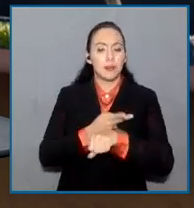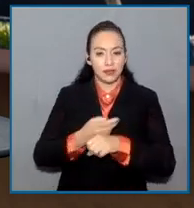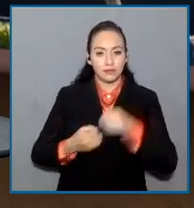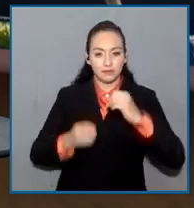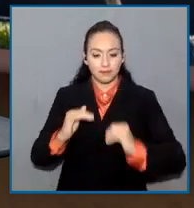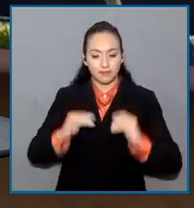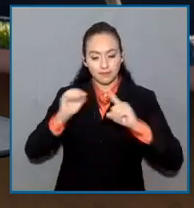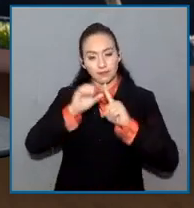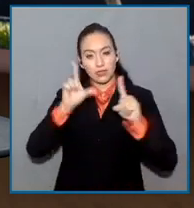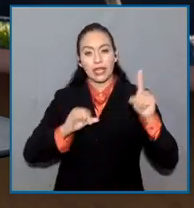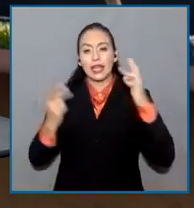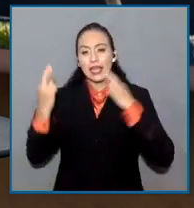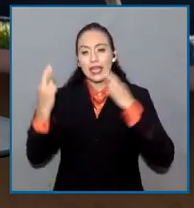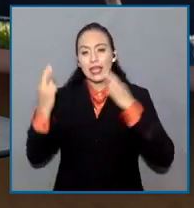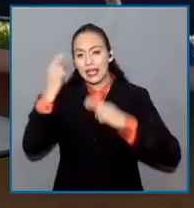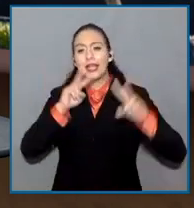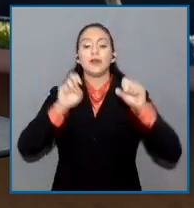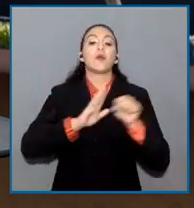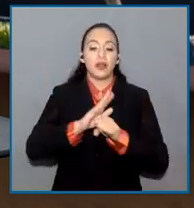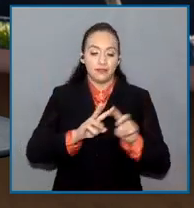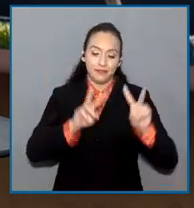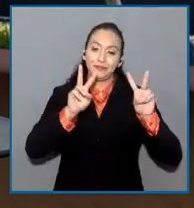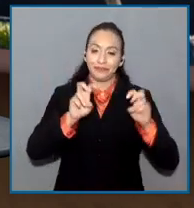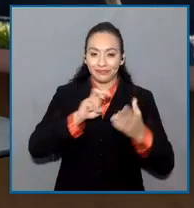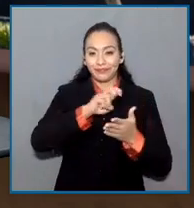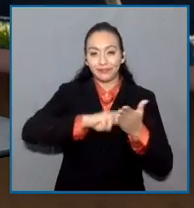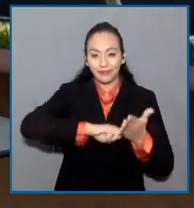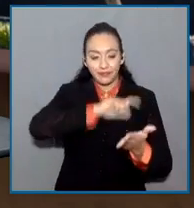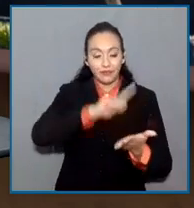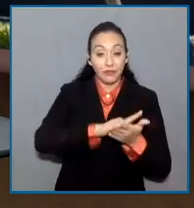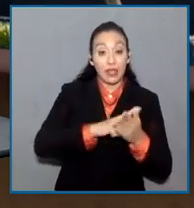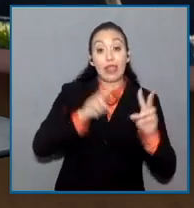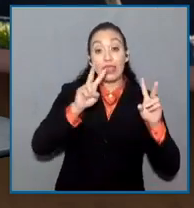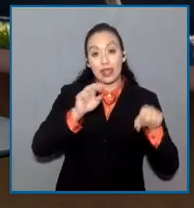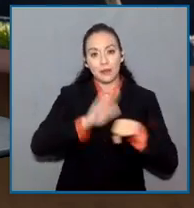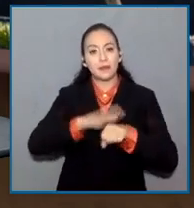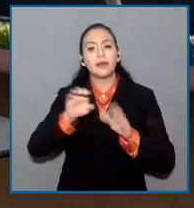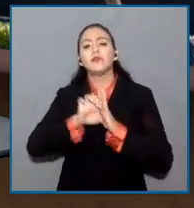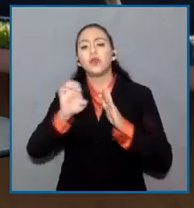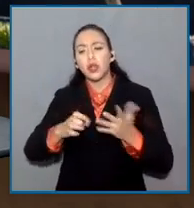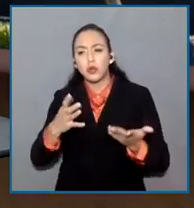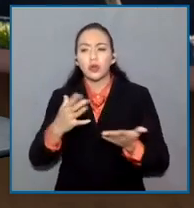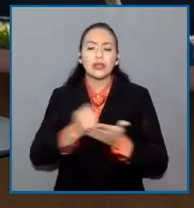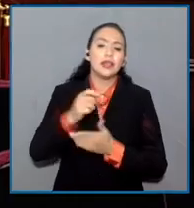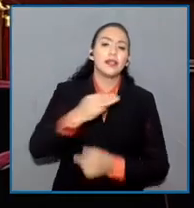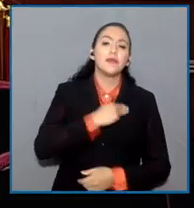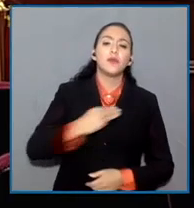la reforma judicial y algunos más, con leyes de ingresos de municipios de Coahuila.